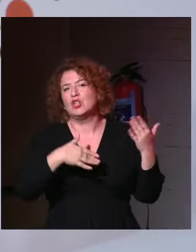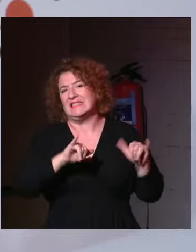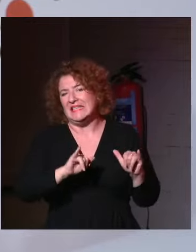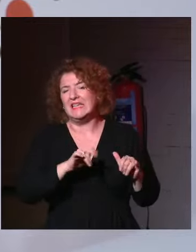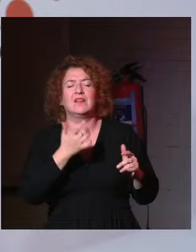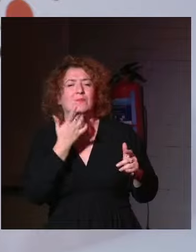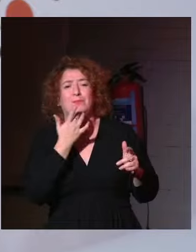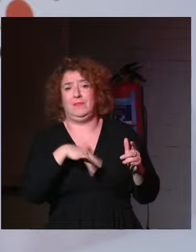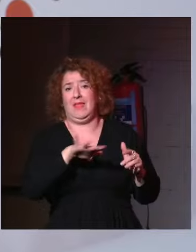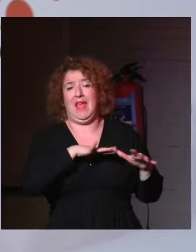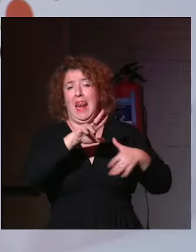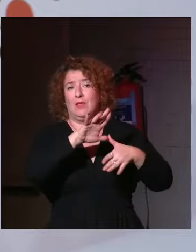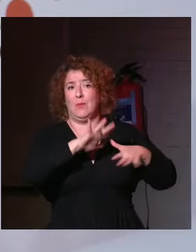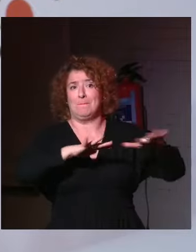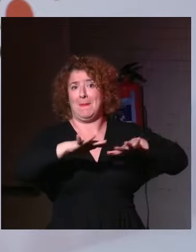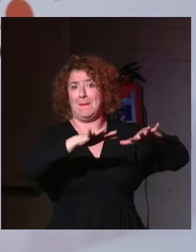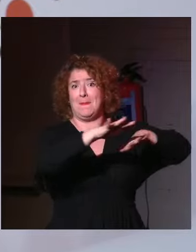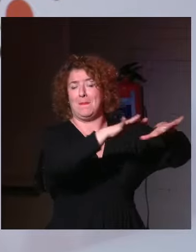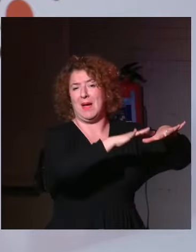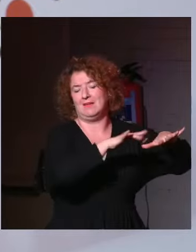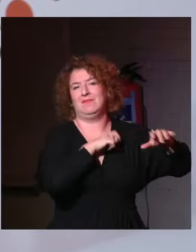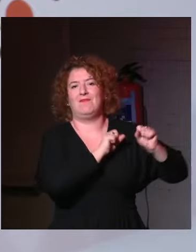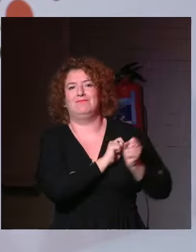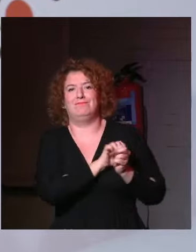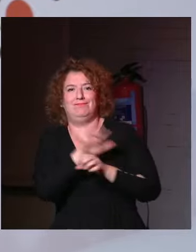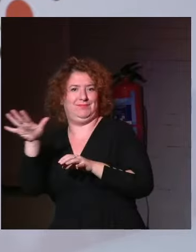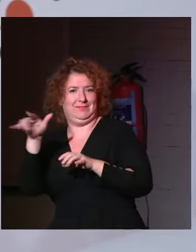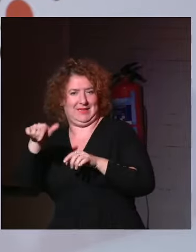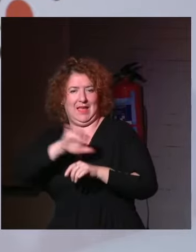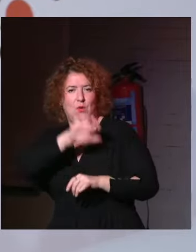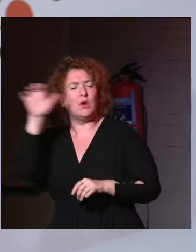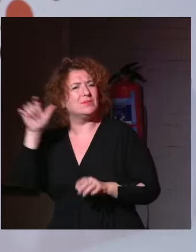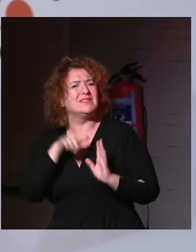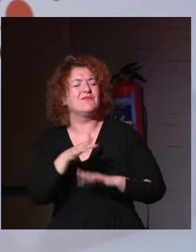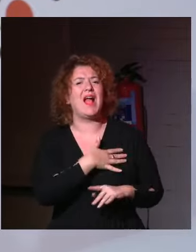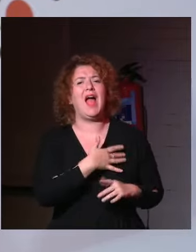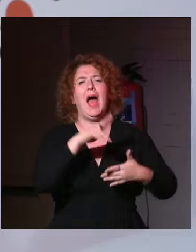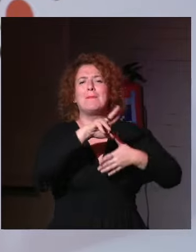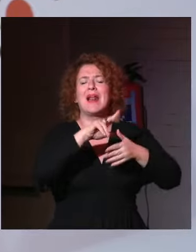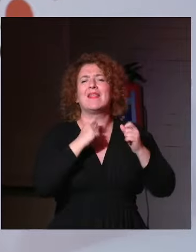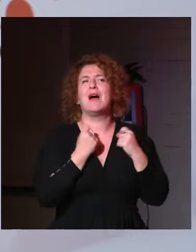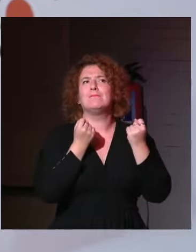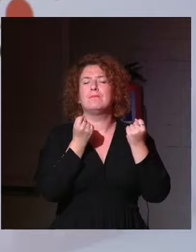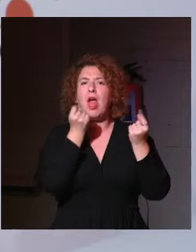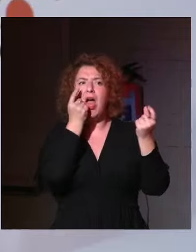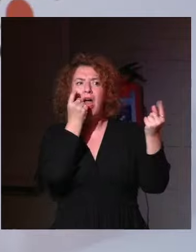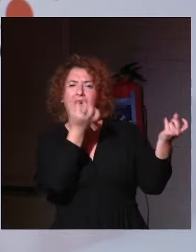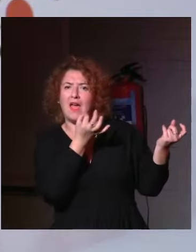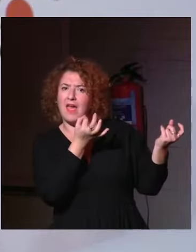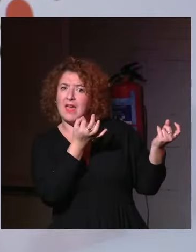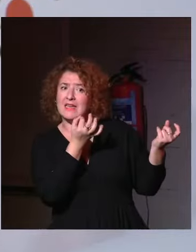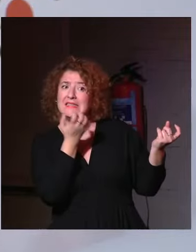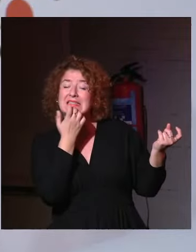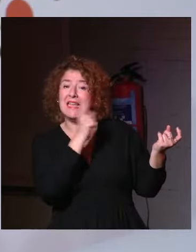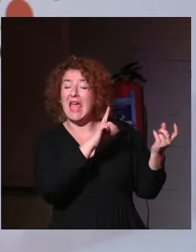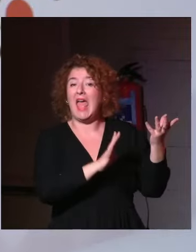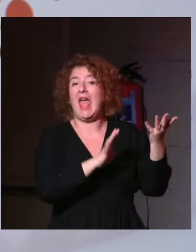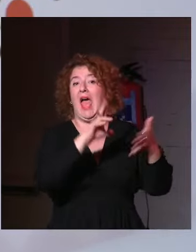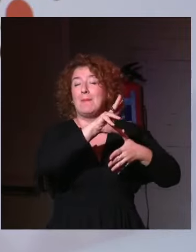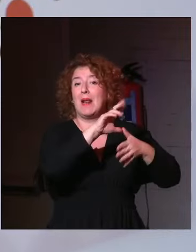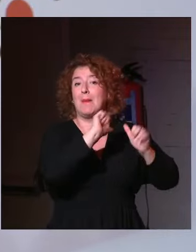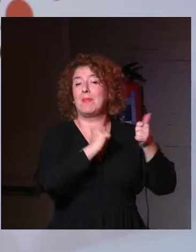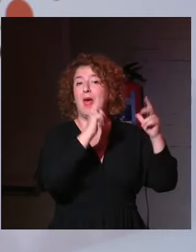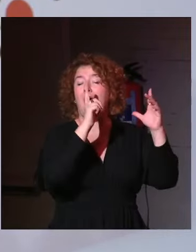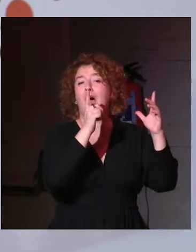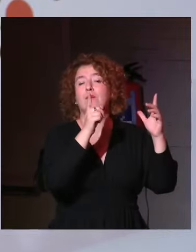latinoamericano porque tiene que ver con qué se despertó en América Latina y qué se puede Apagar si se apaga si se